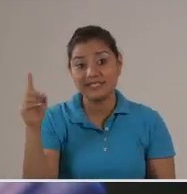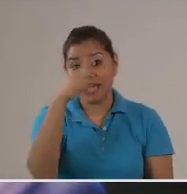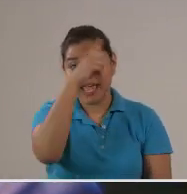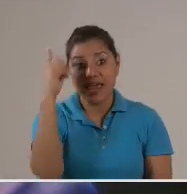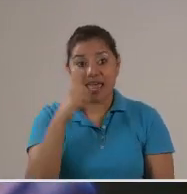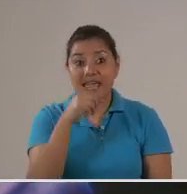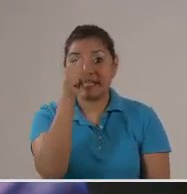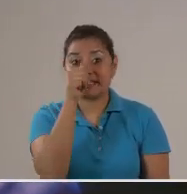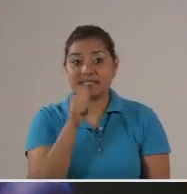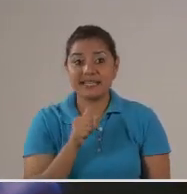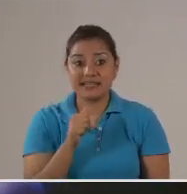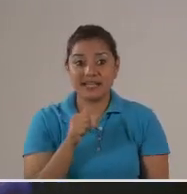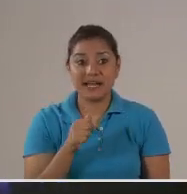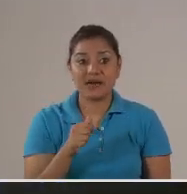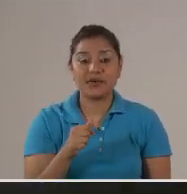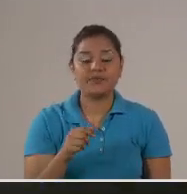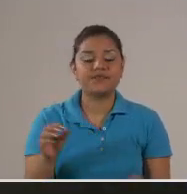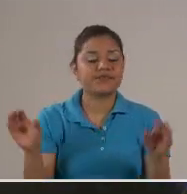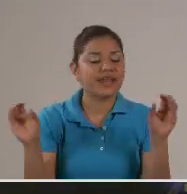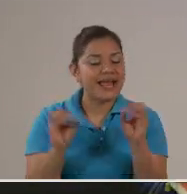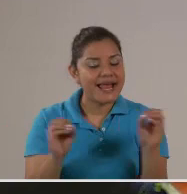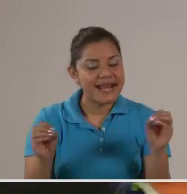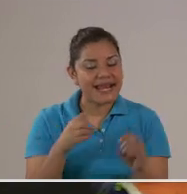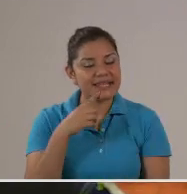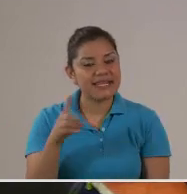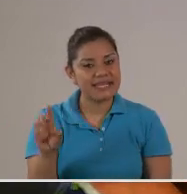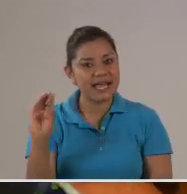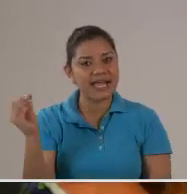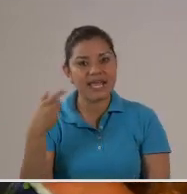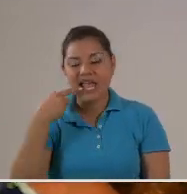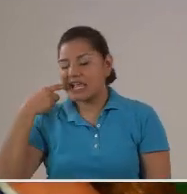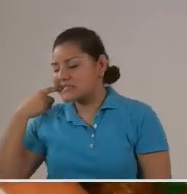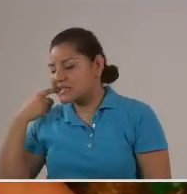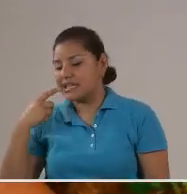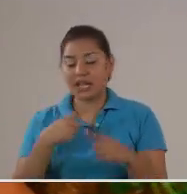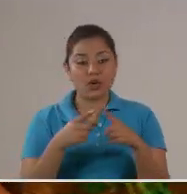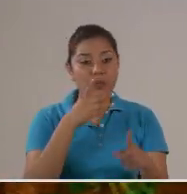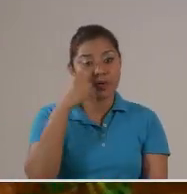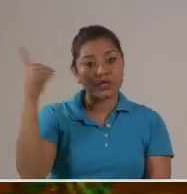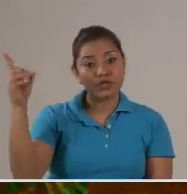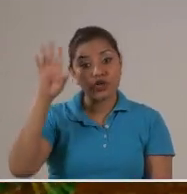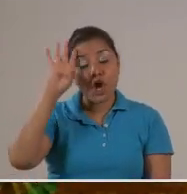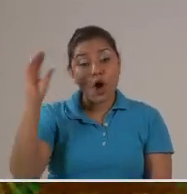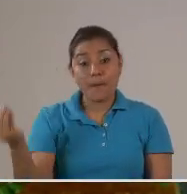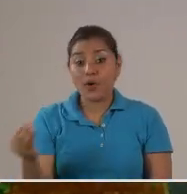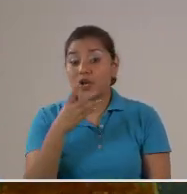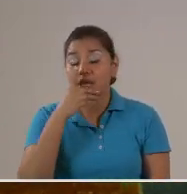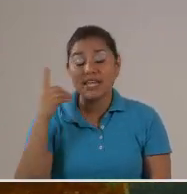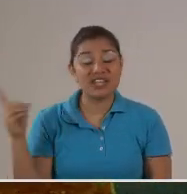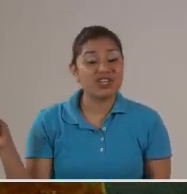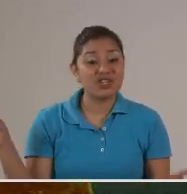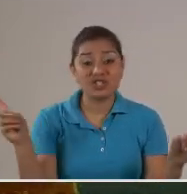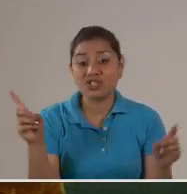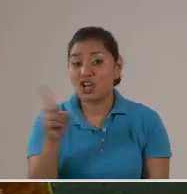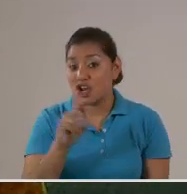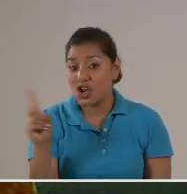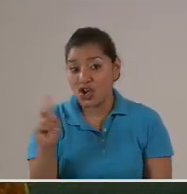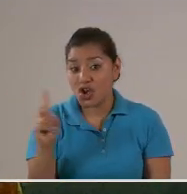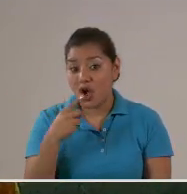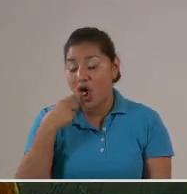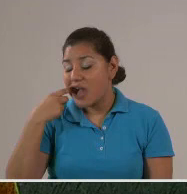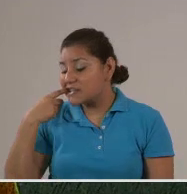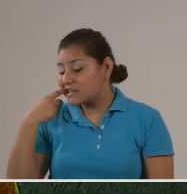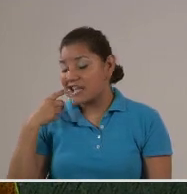que nadie diga que es tentado por Dios porque Dios no tenta a nadie y él no puede ser tentado